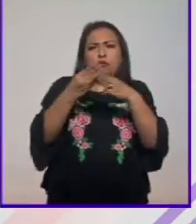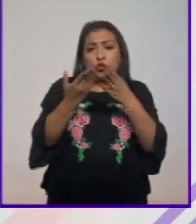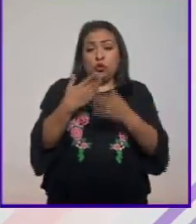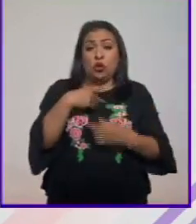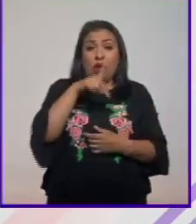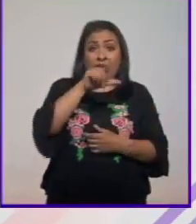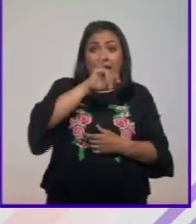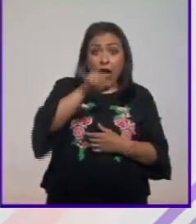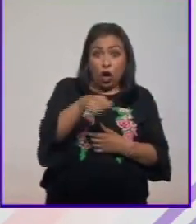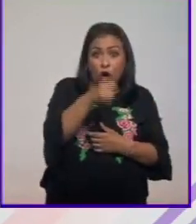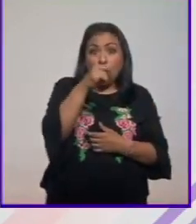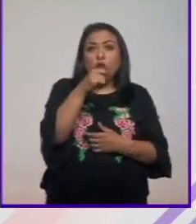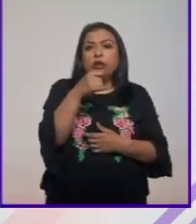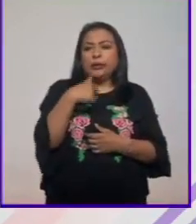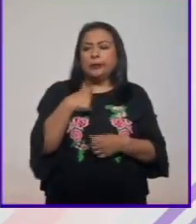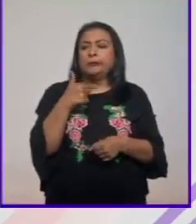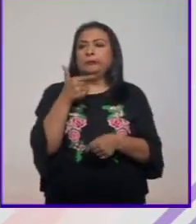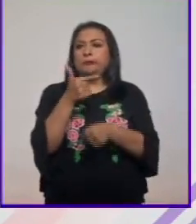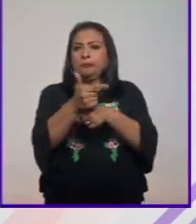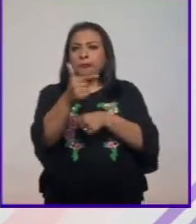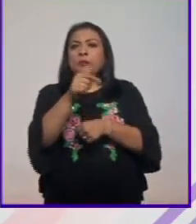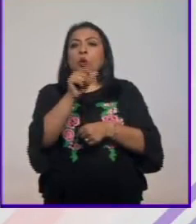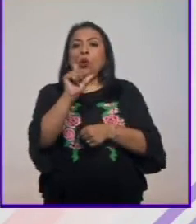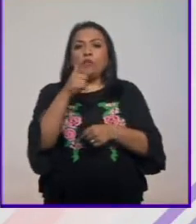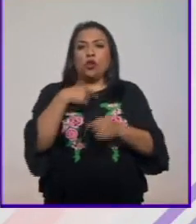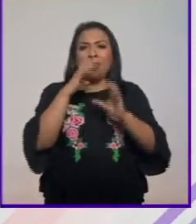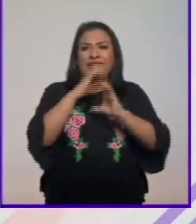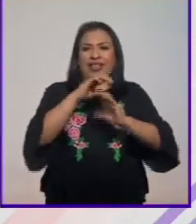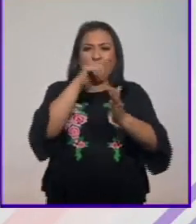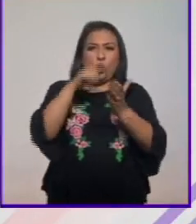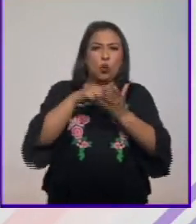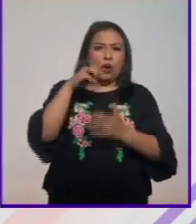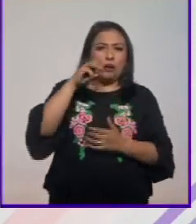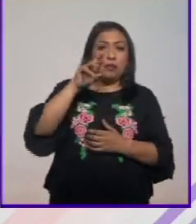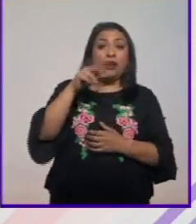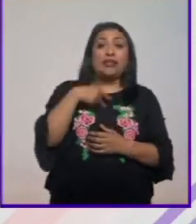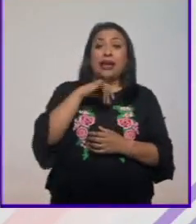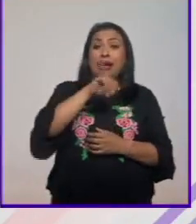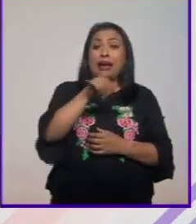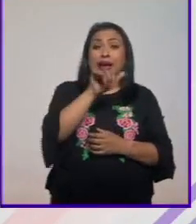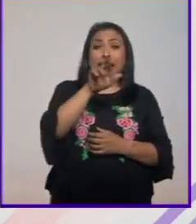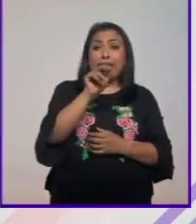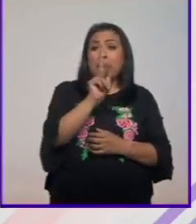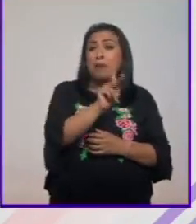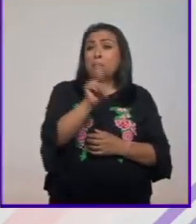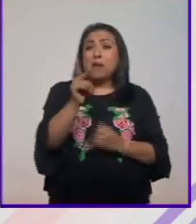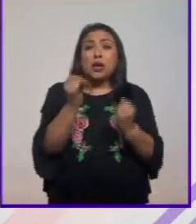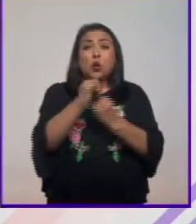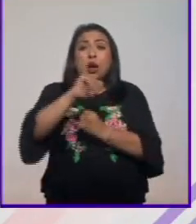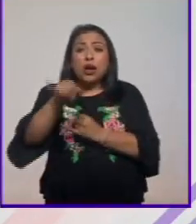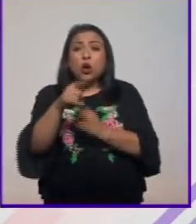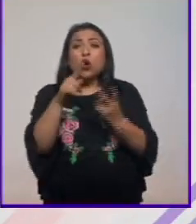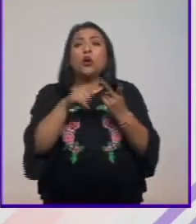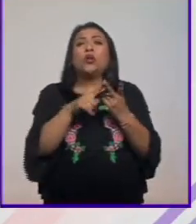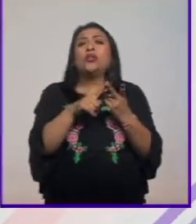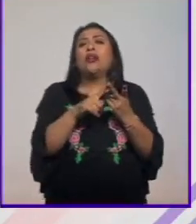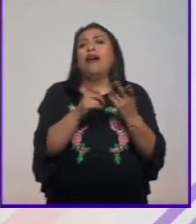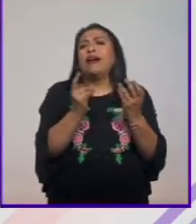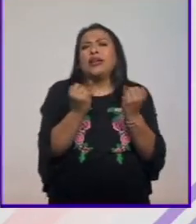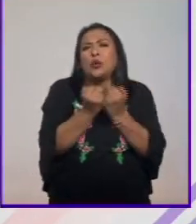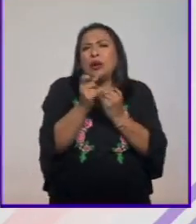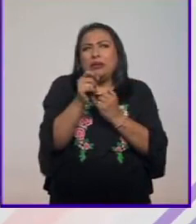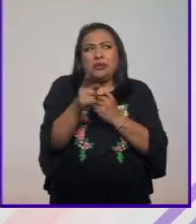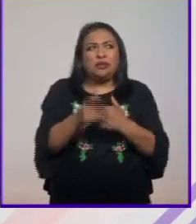la jota, he descubierto al cantar en Mérida que las jaranas son jotas. Sí. Y las bailan hasta igual con los brazos